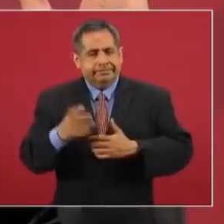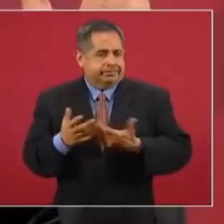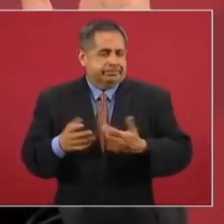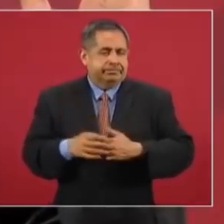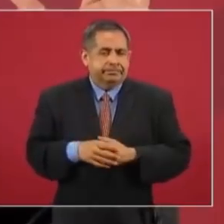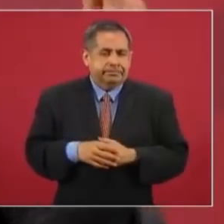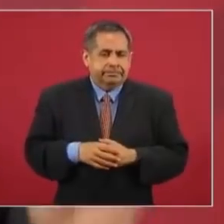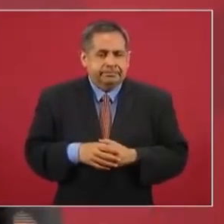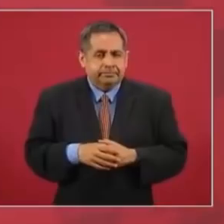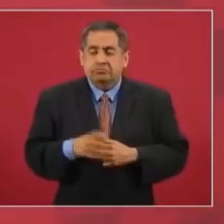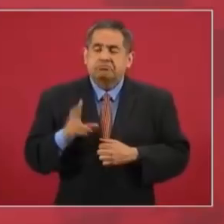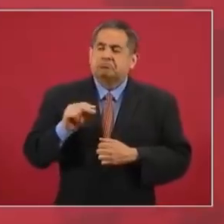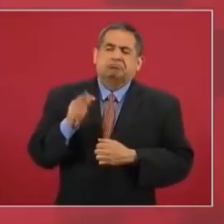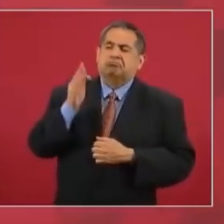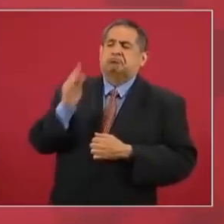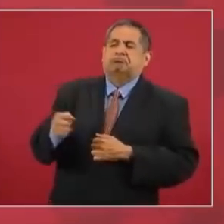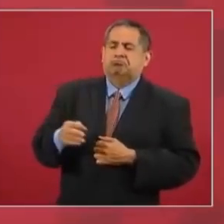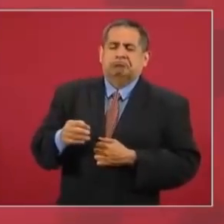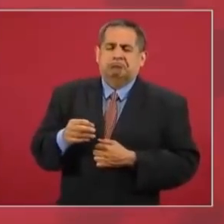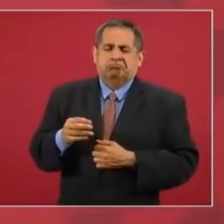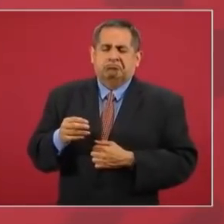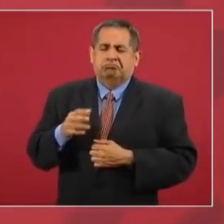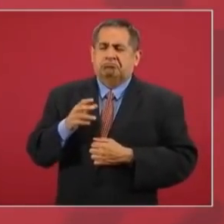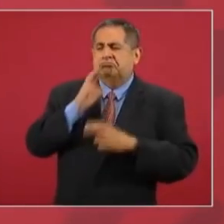Entonces, no se acepta el resultado.